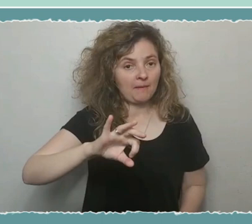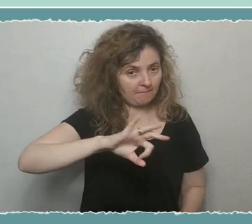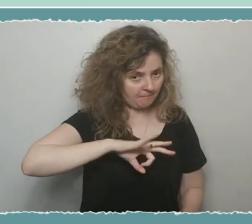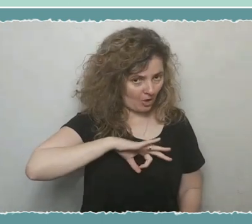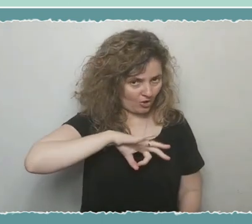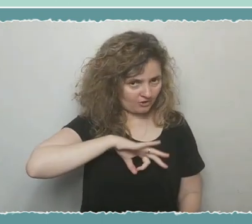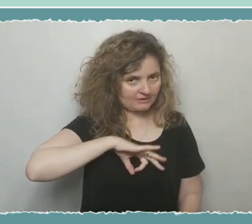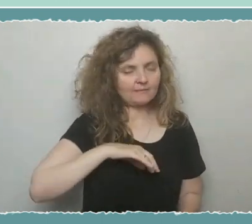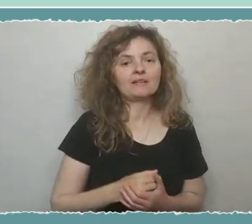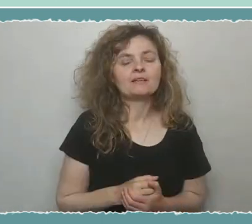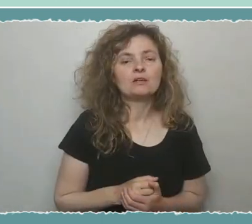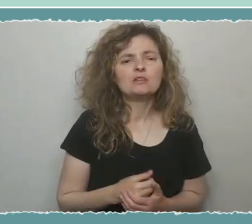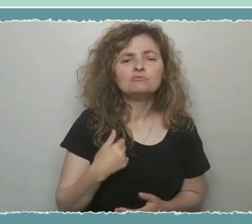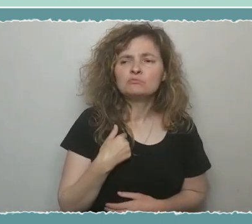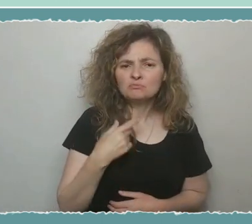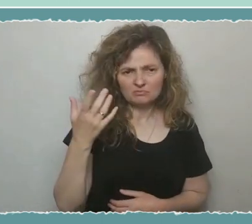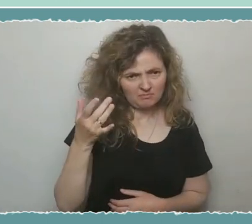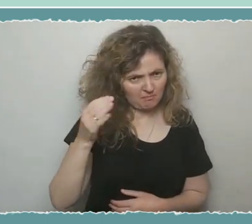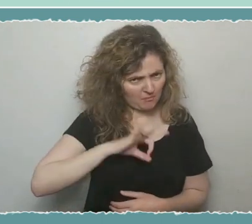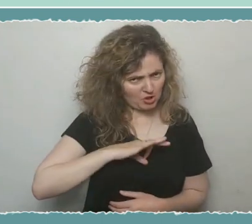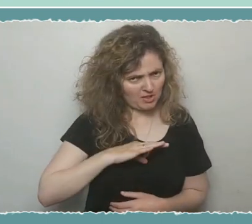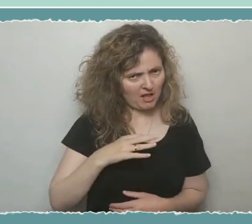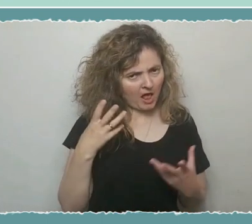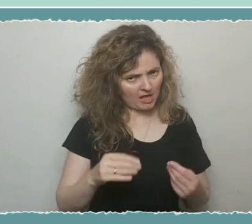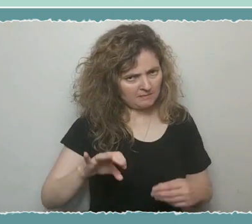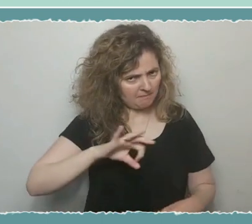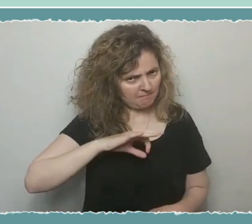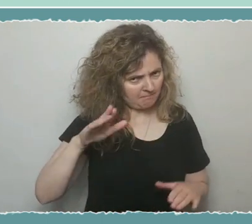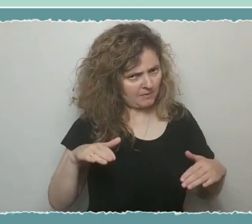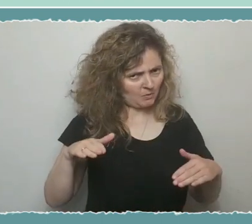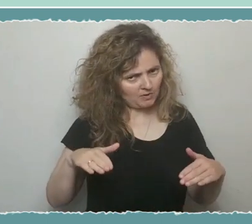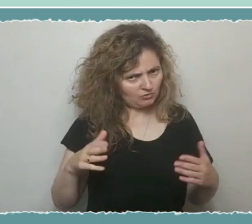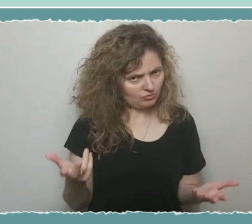en Pontevedra. E digo eu, hai pingüíns en Pontevedra?